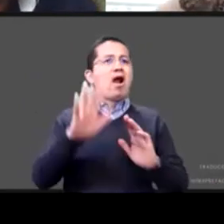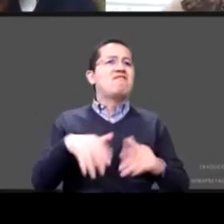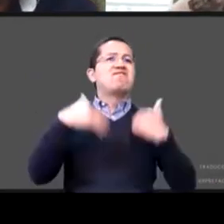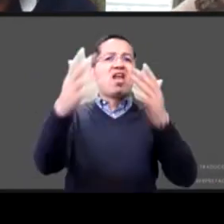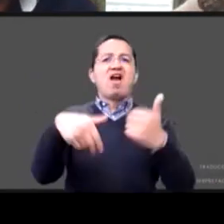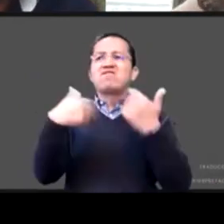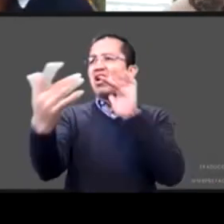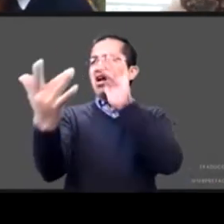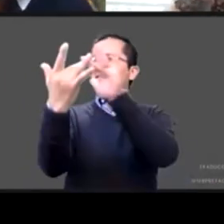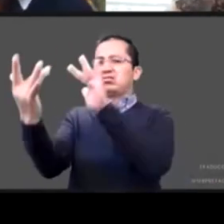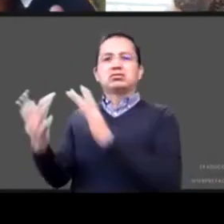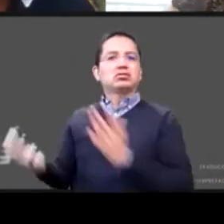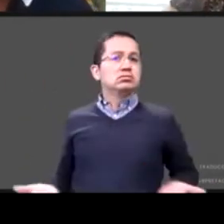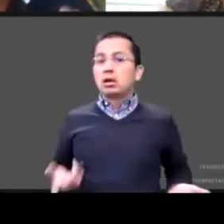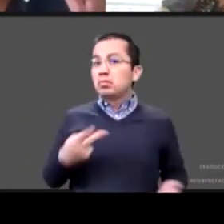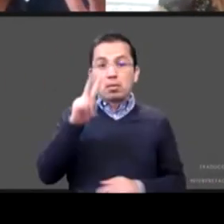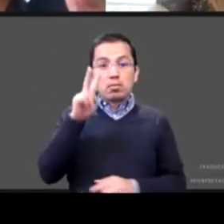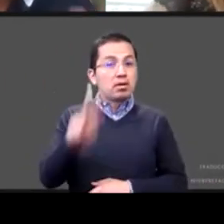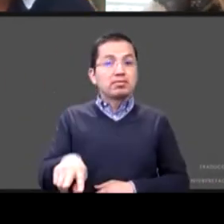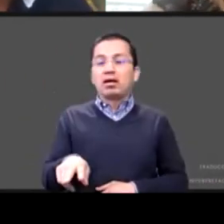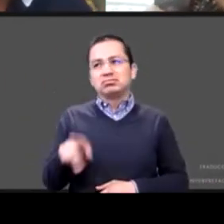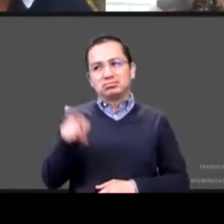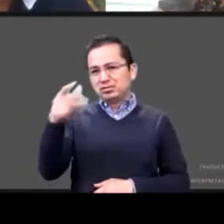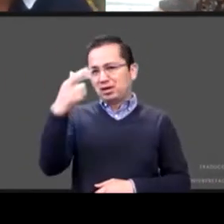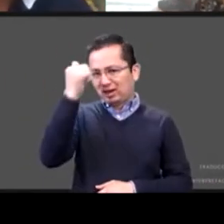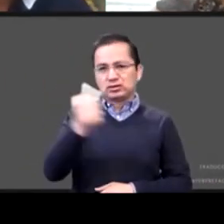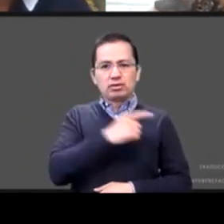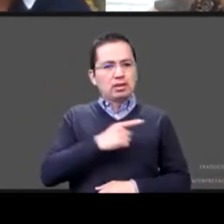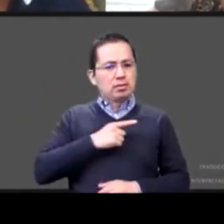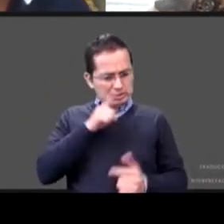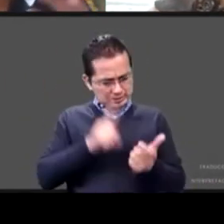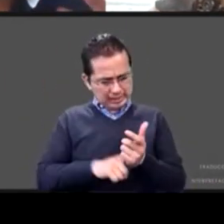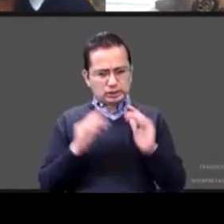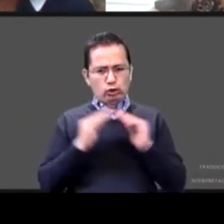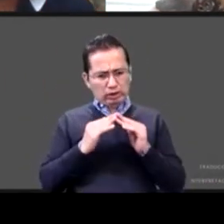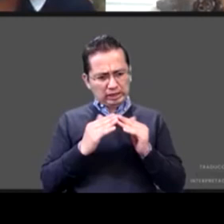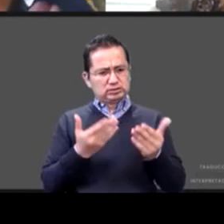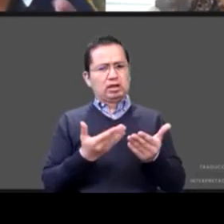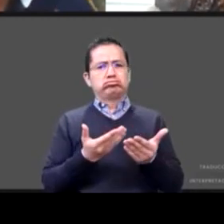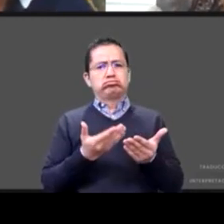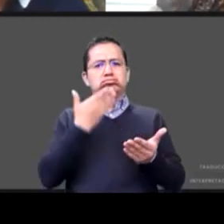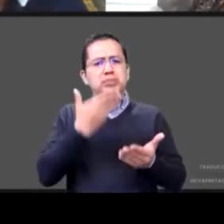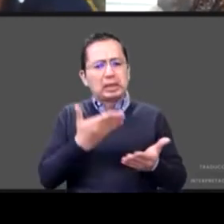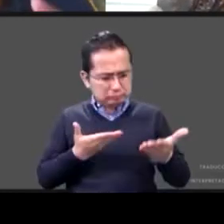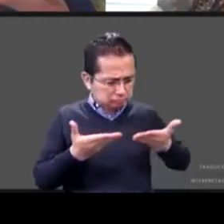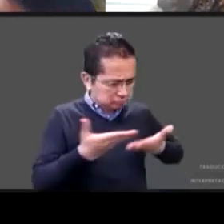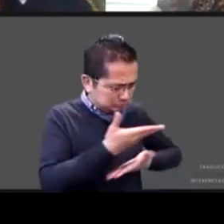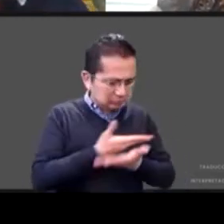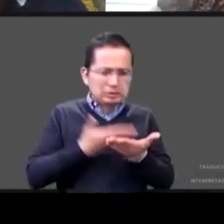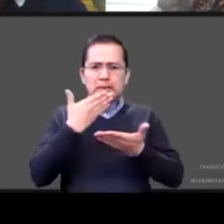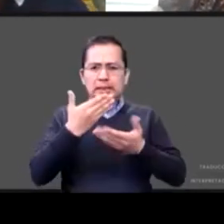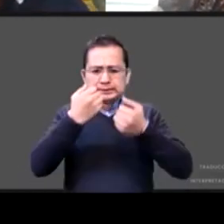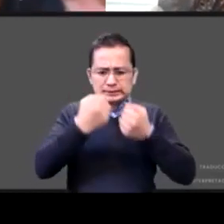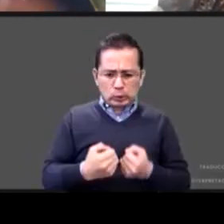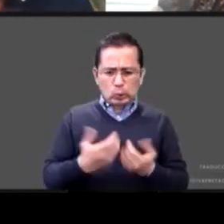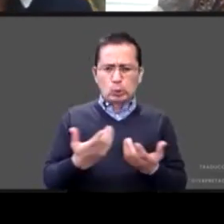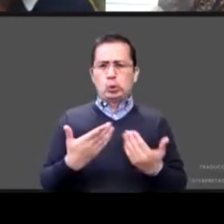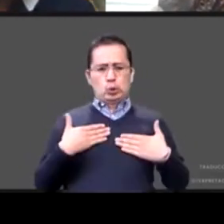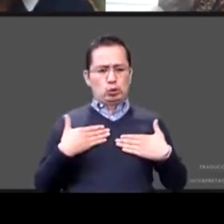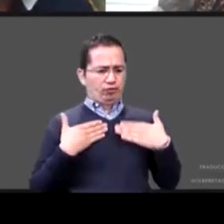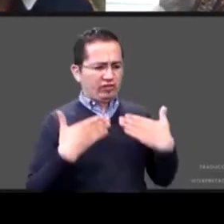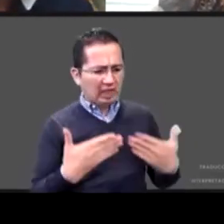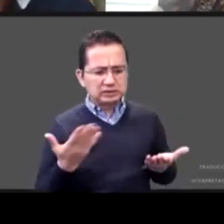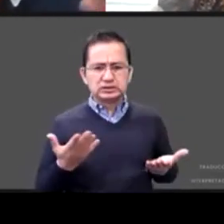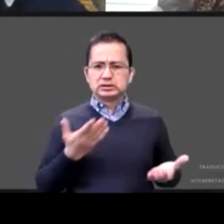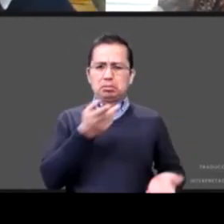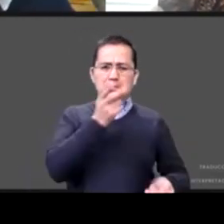este concepto, ¿verdad? Construir entonces las condiciones de diálogo, de seguridad, de confianza, que si estamos aquí nos vamos a